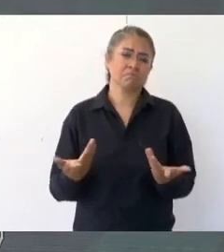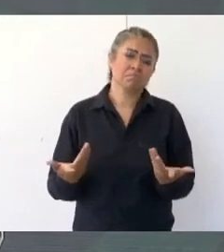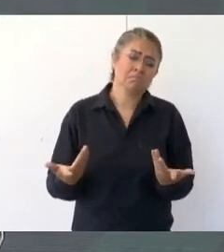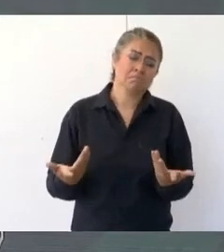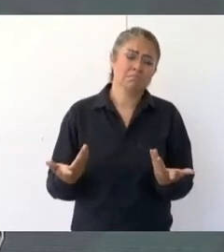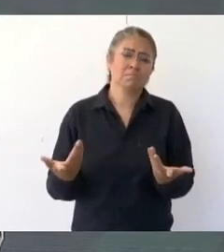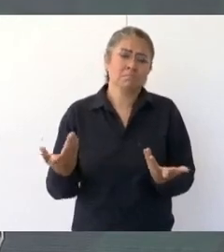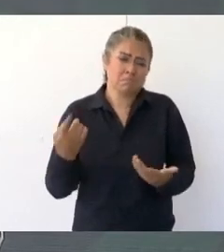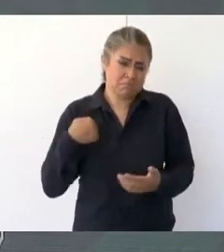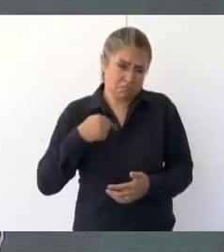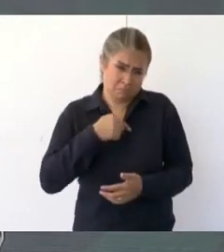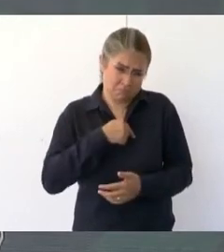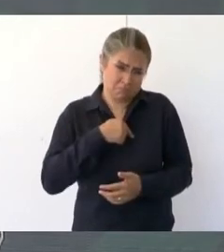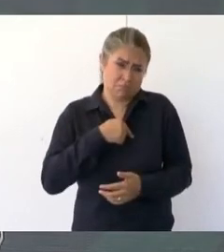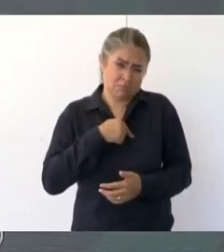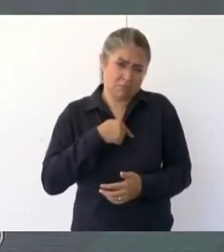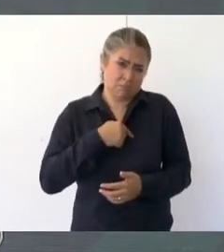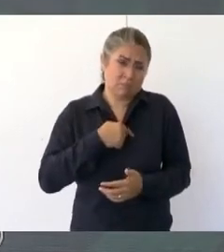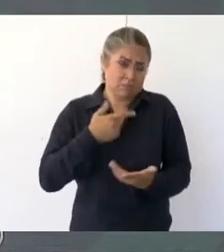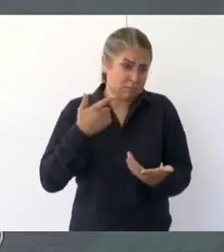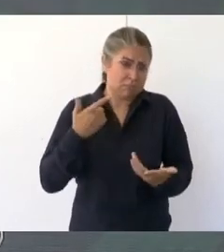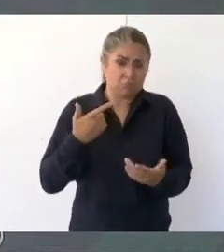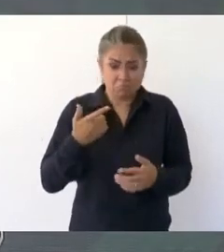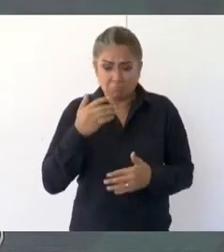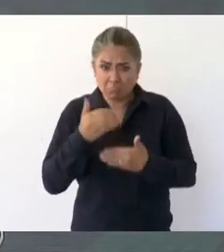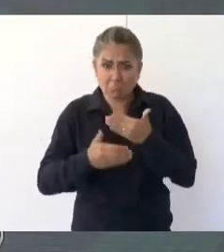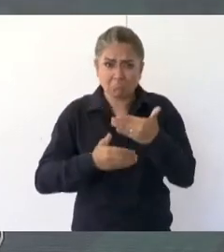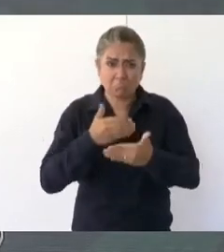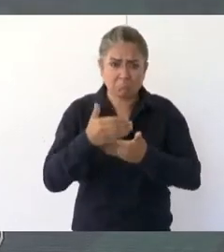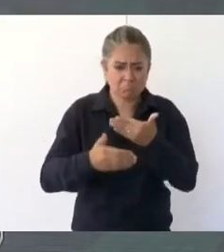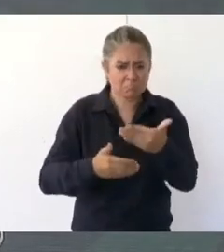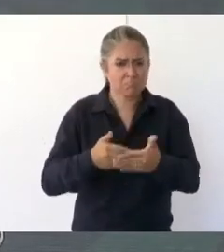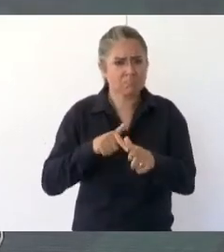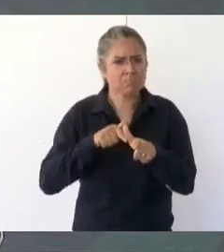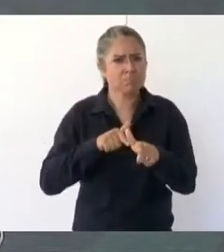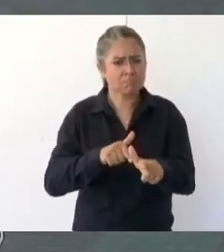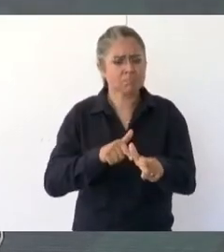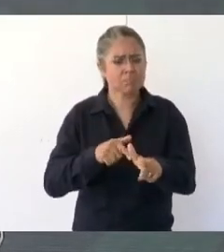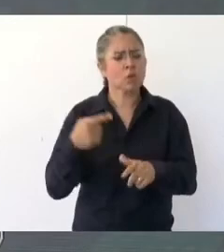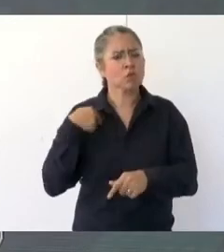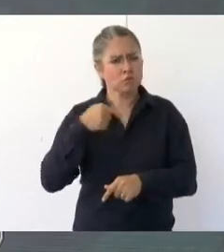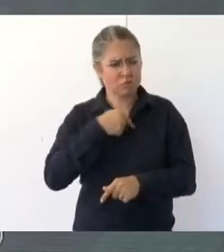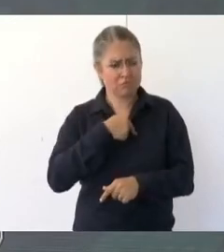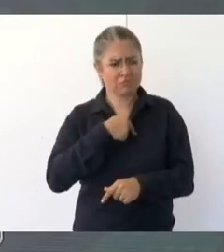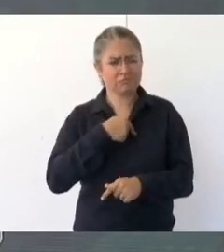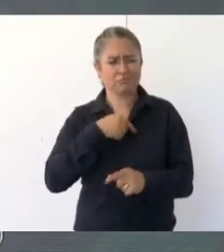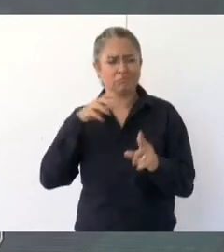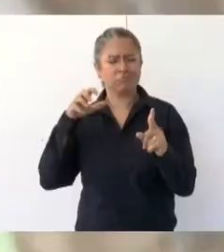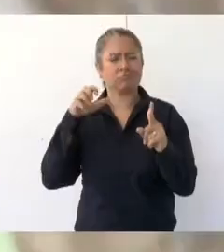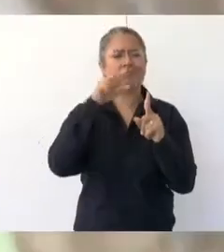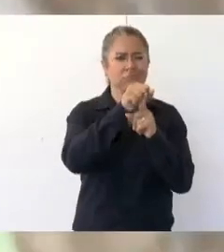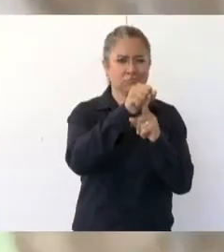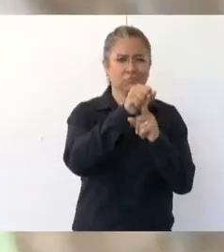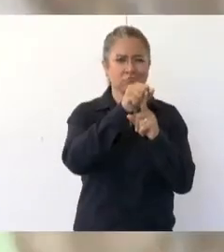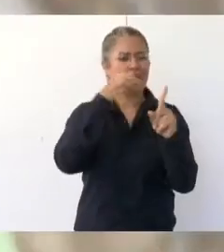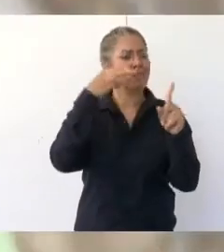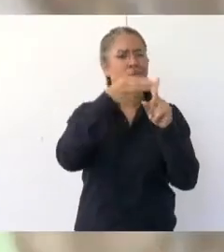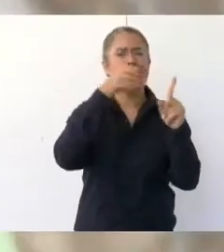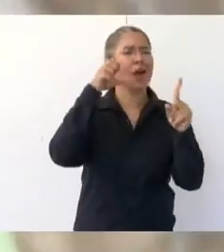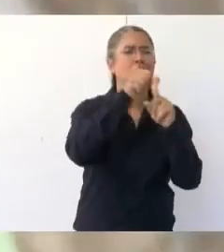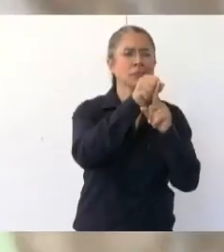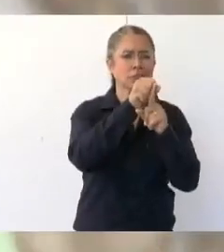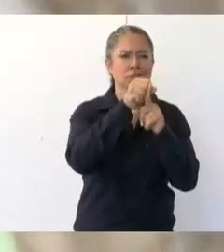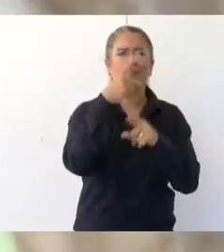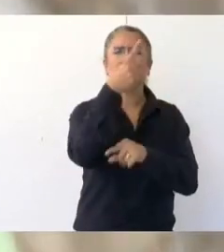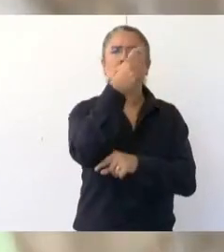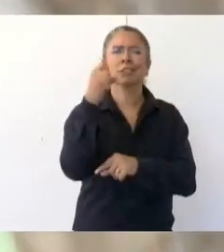salimos adelante, vamos a cumplir con la meta de las 100,000 hectáreas. Y esto va a ser